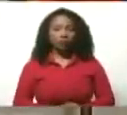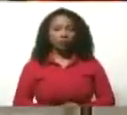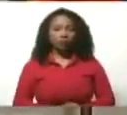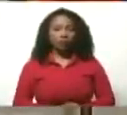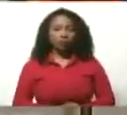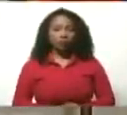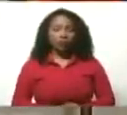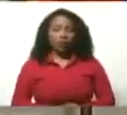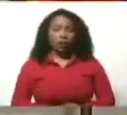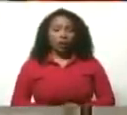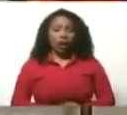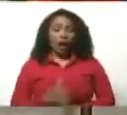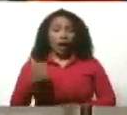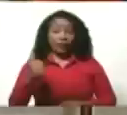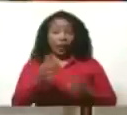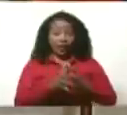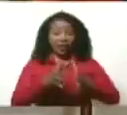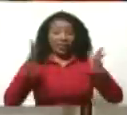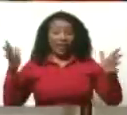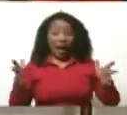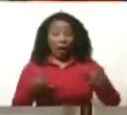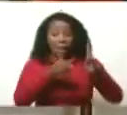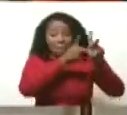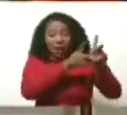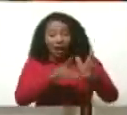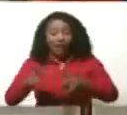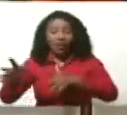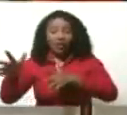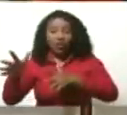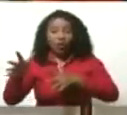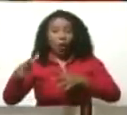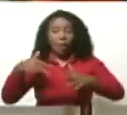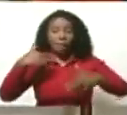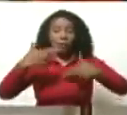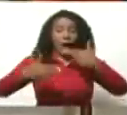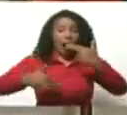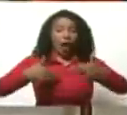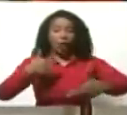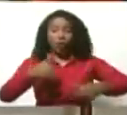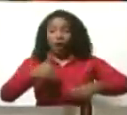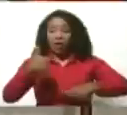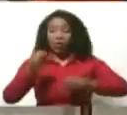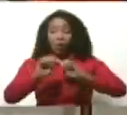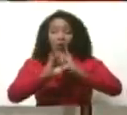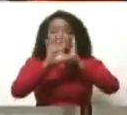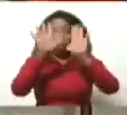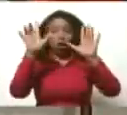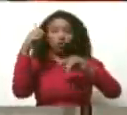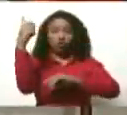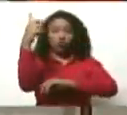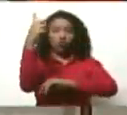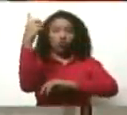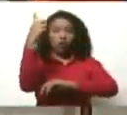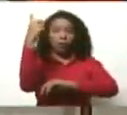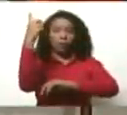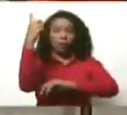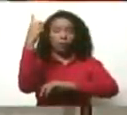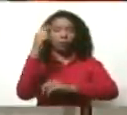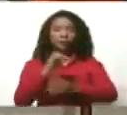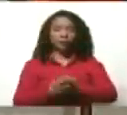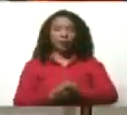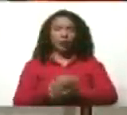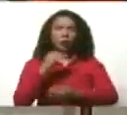Esta gran organización criminal, tengo que recordar, habría blanqueado solo